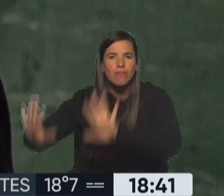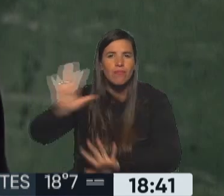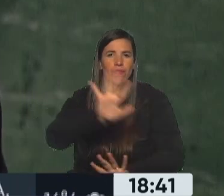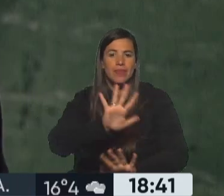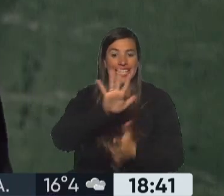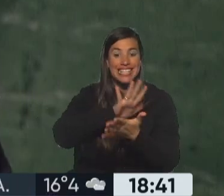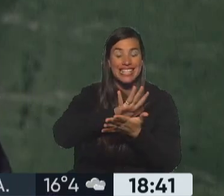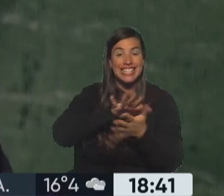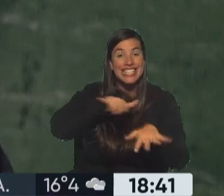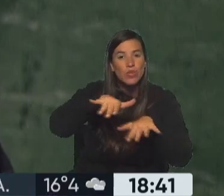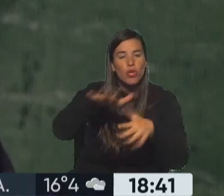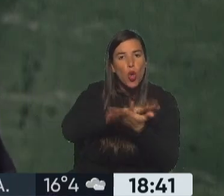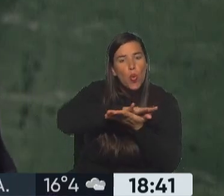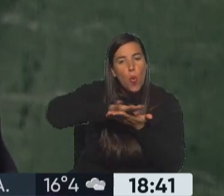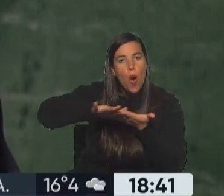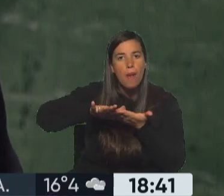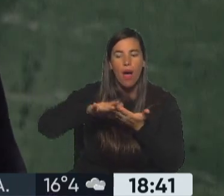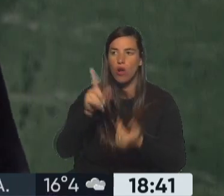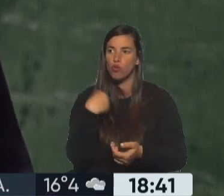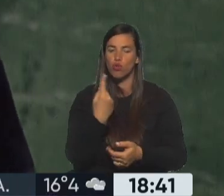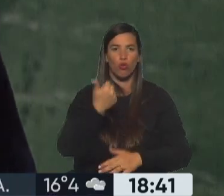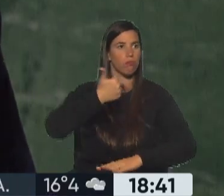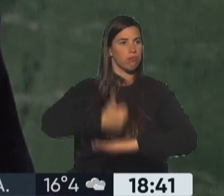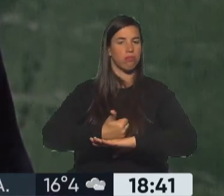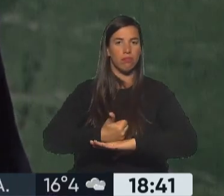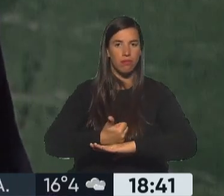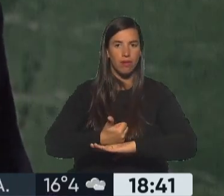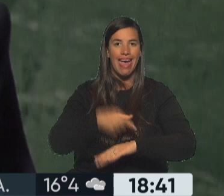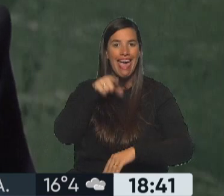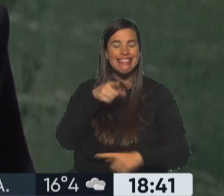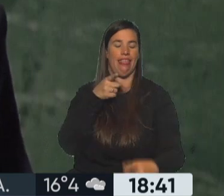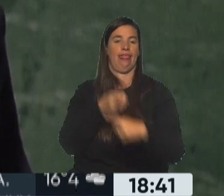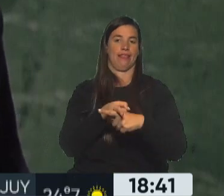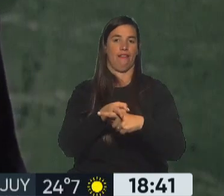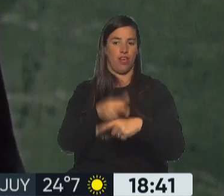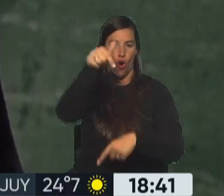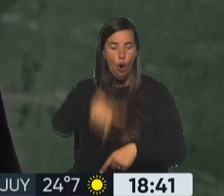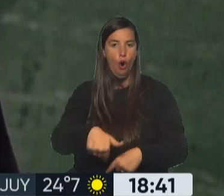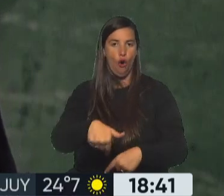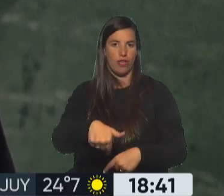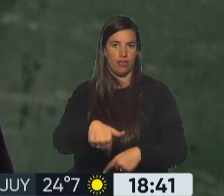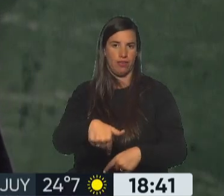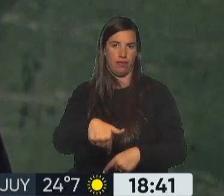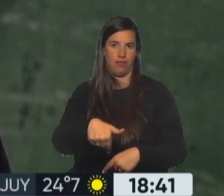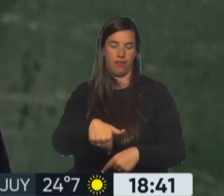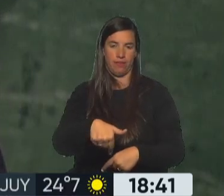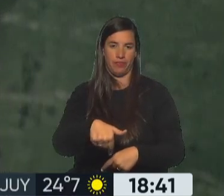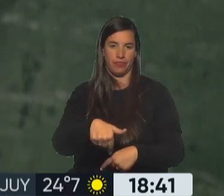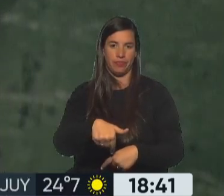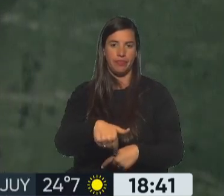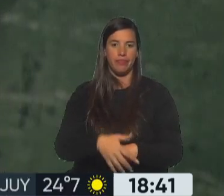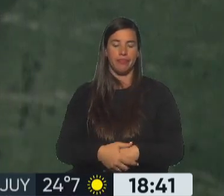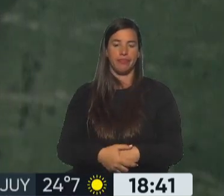hemos quedado parados? Ese es el verdadero desafío que hoy enfrentamos. Al